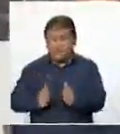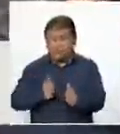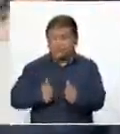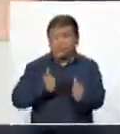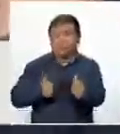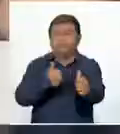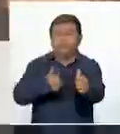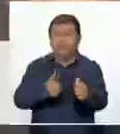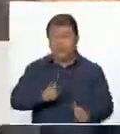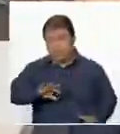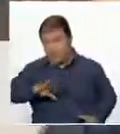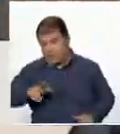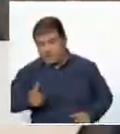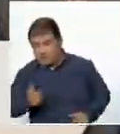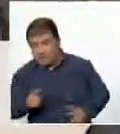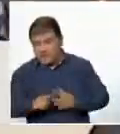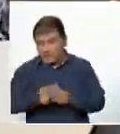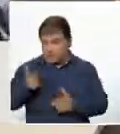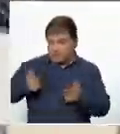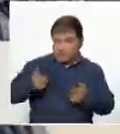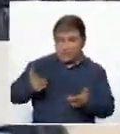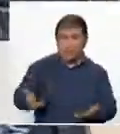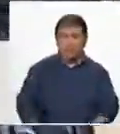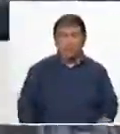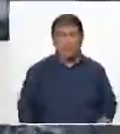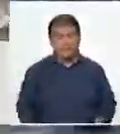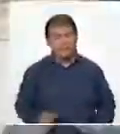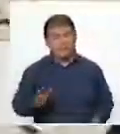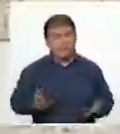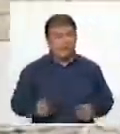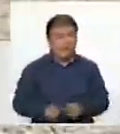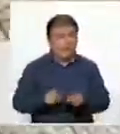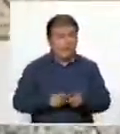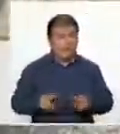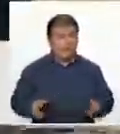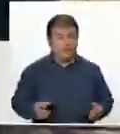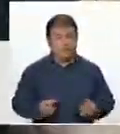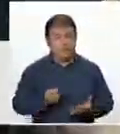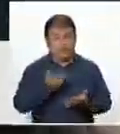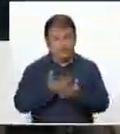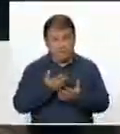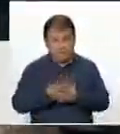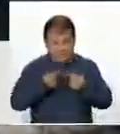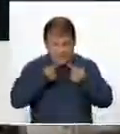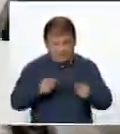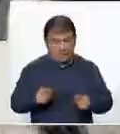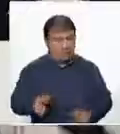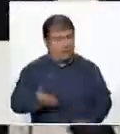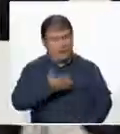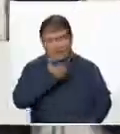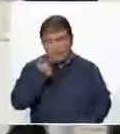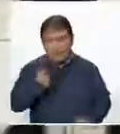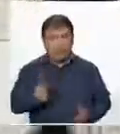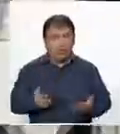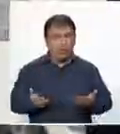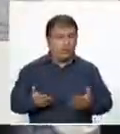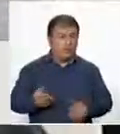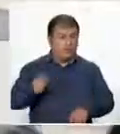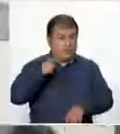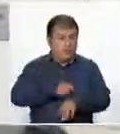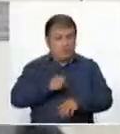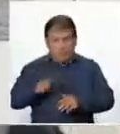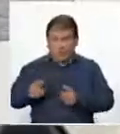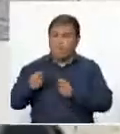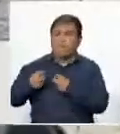de los malhechores que iniciaron la balacera. Quizá es oportuno mencionar que no es el mejor momento para transitar por el